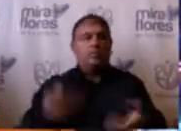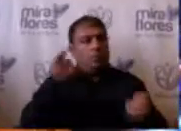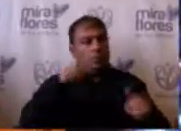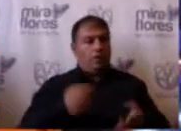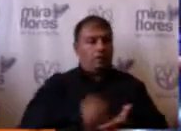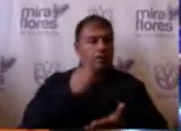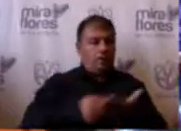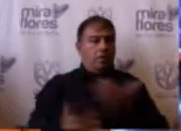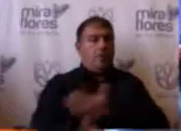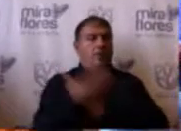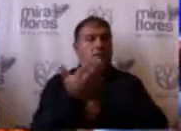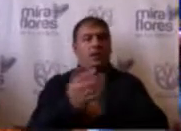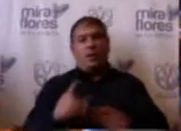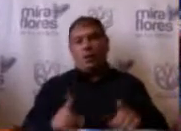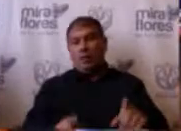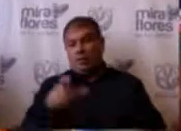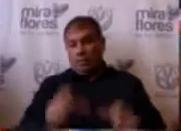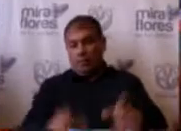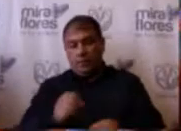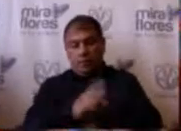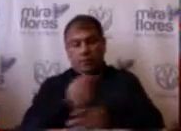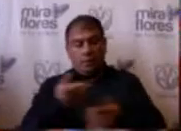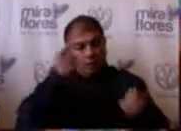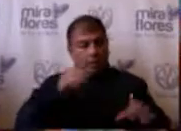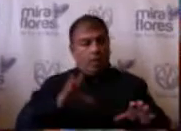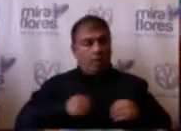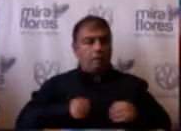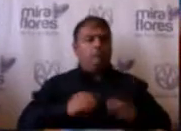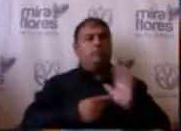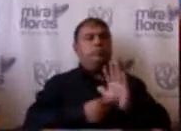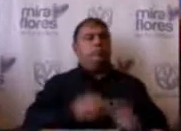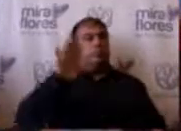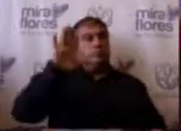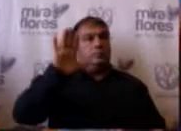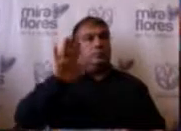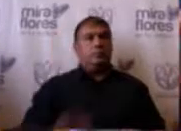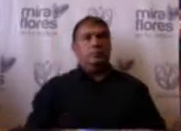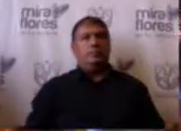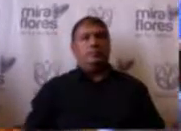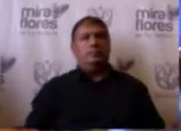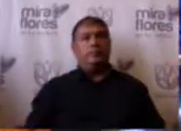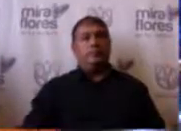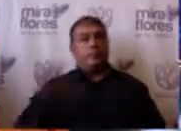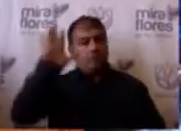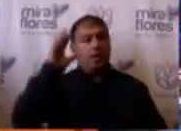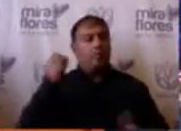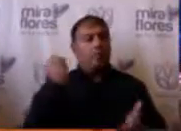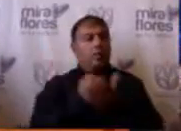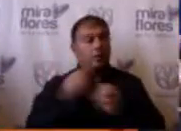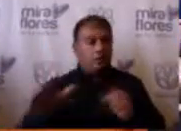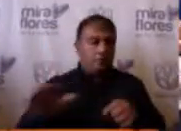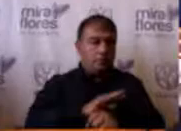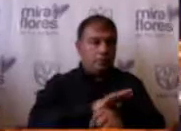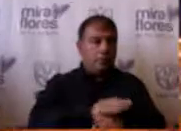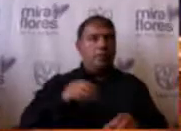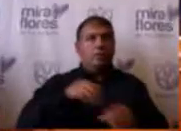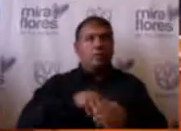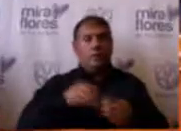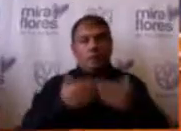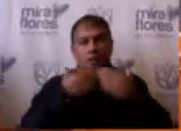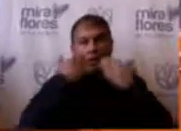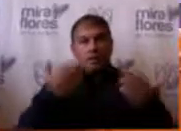de esta mañana aquellos miembros del consejo que estén a favor si nos expresan acciones de conformidad se aprueba también por una niña devotos